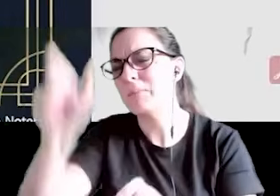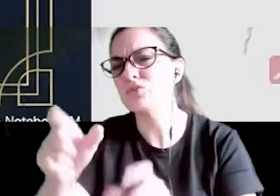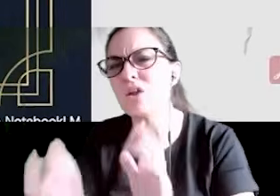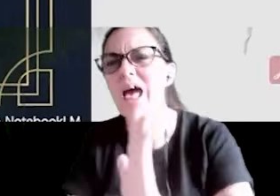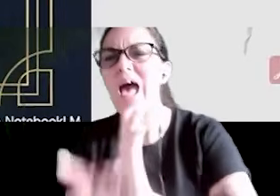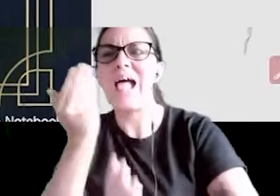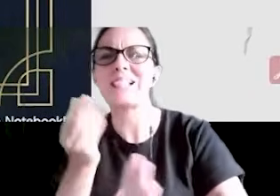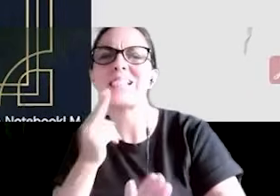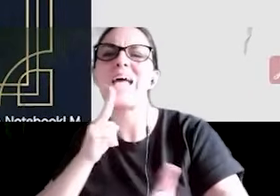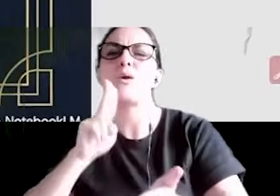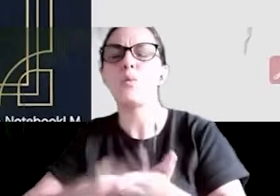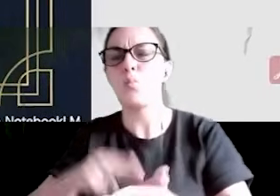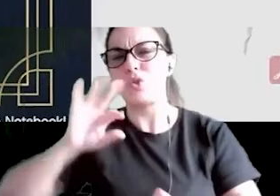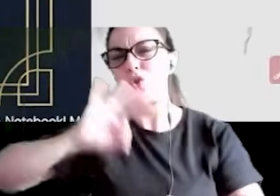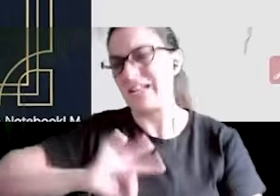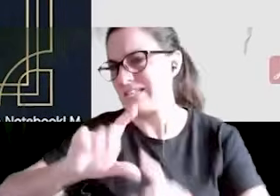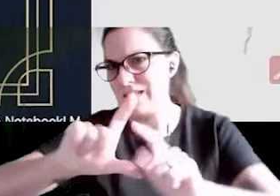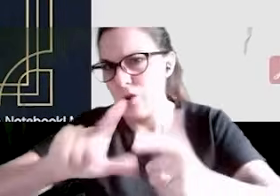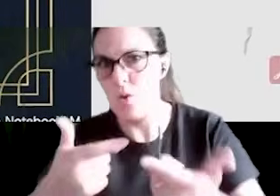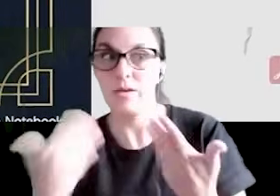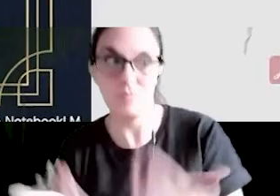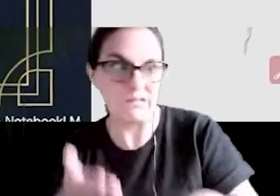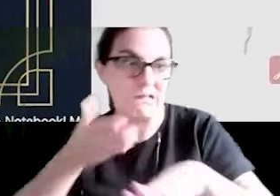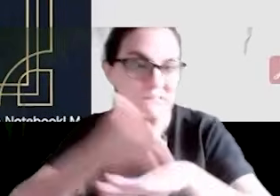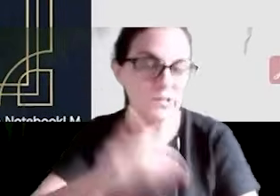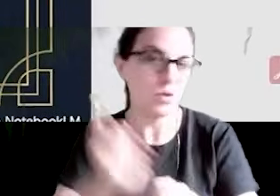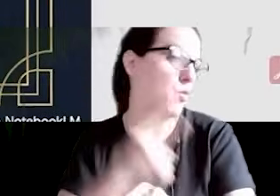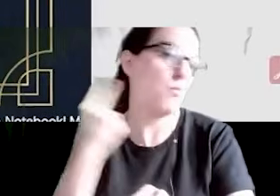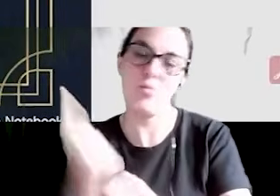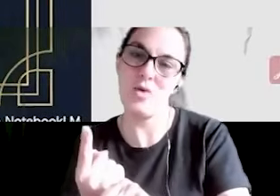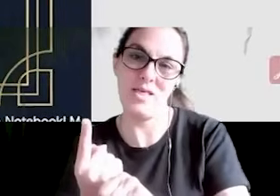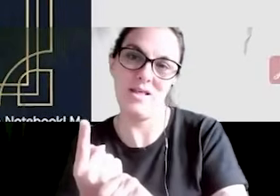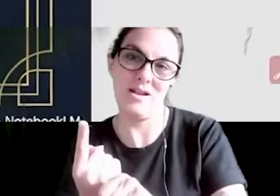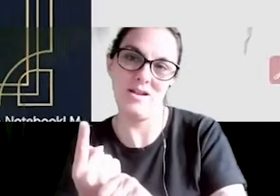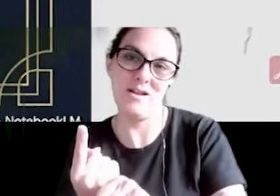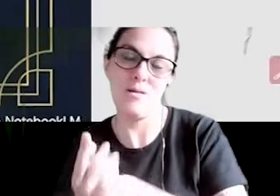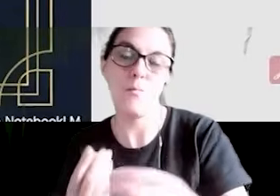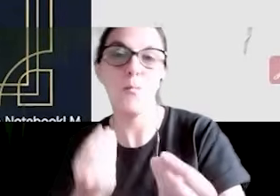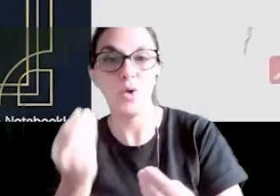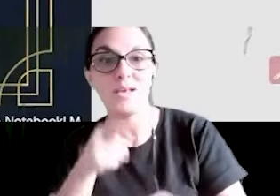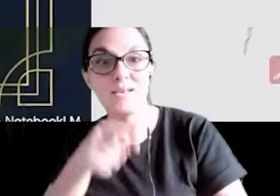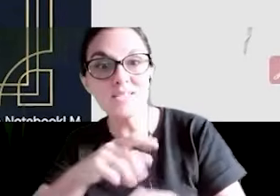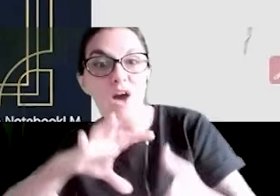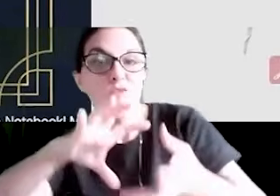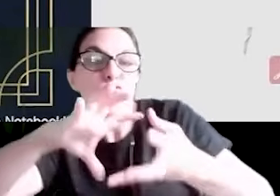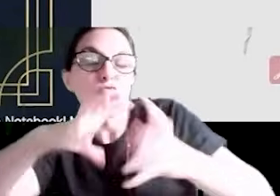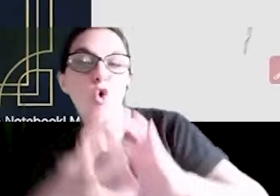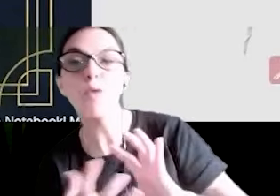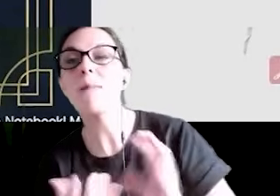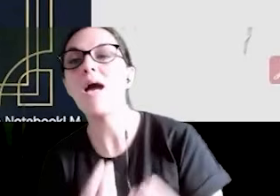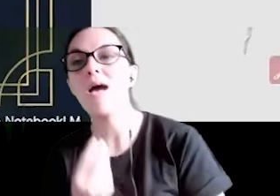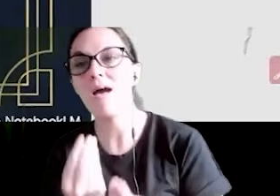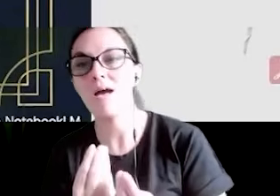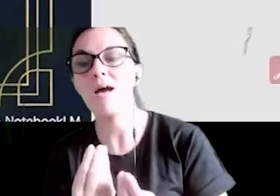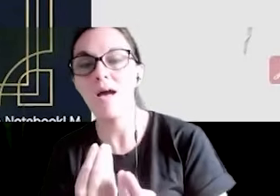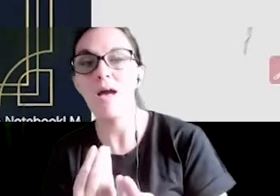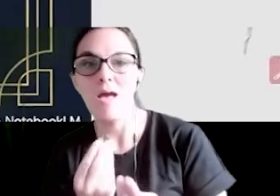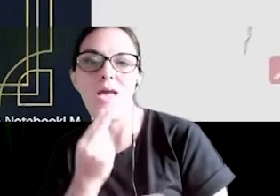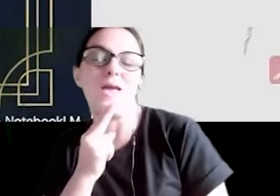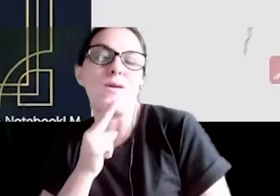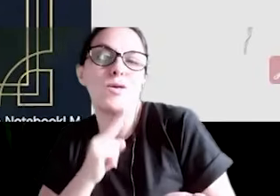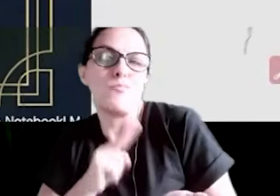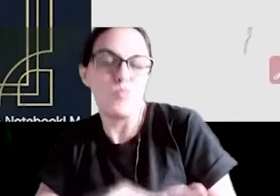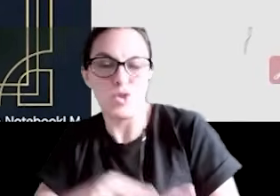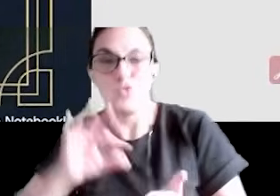las ganancias y claramente no van a poder optar, porque en realidad es una forma de determinar un impuesto que está activo, que es el impuesto a las